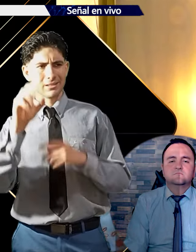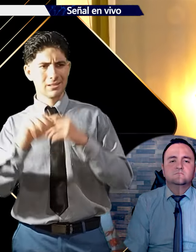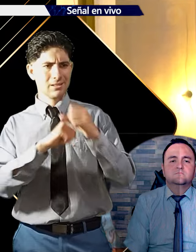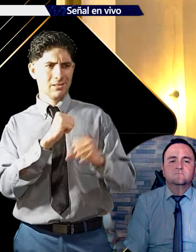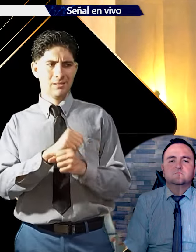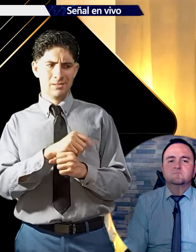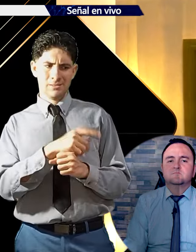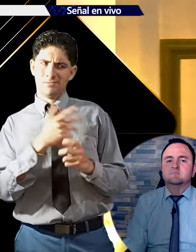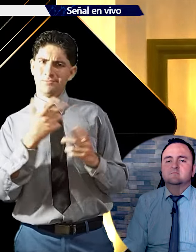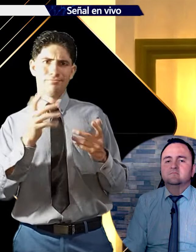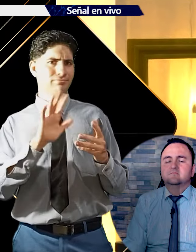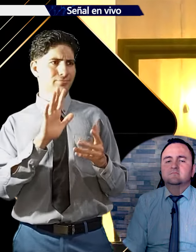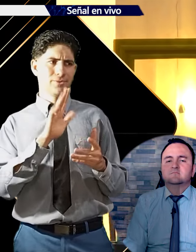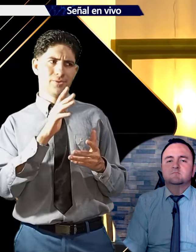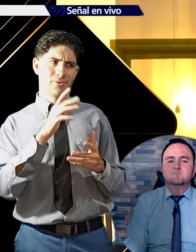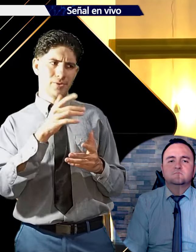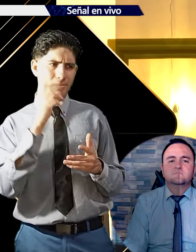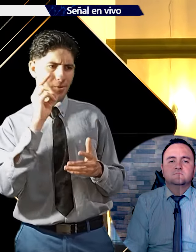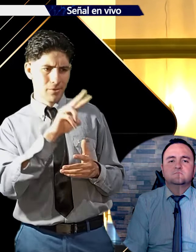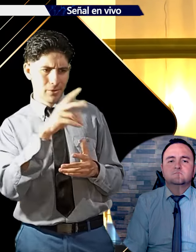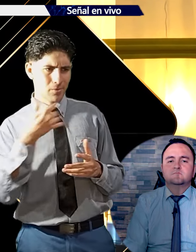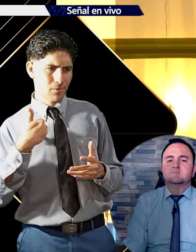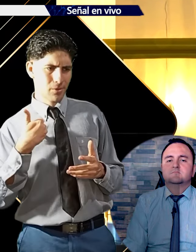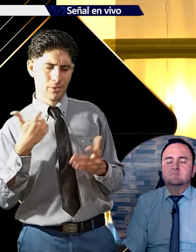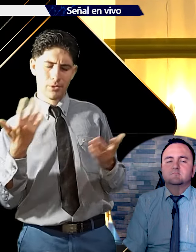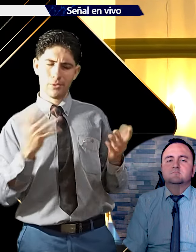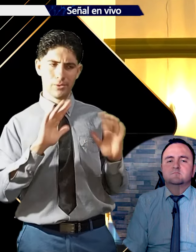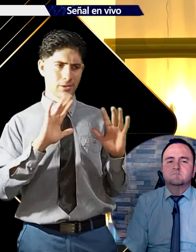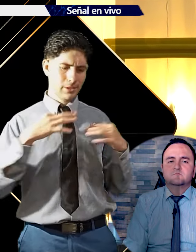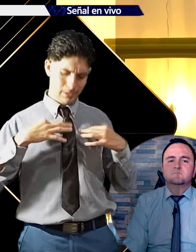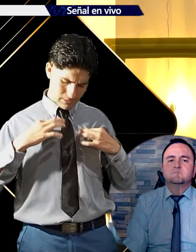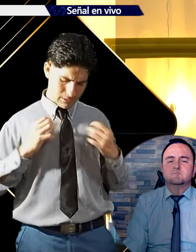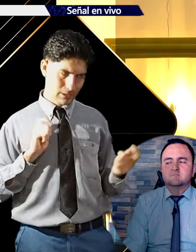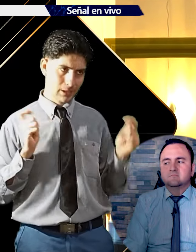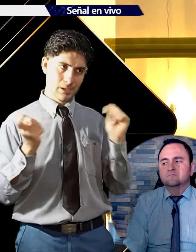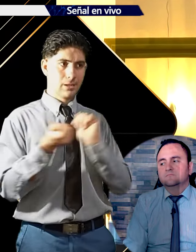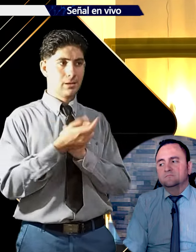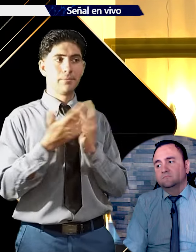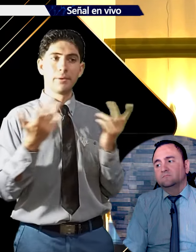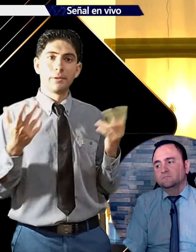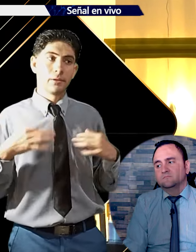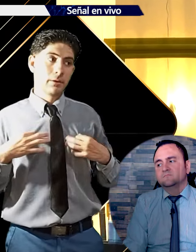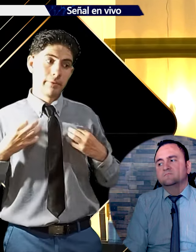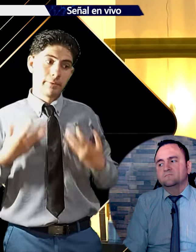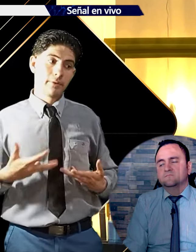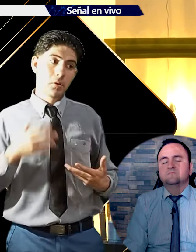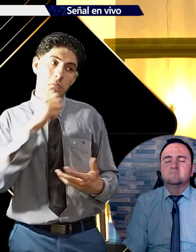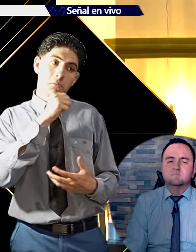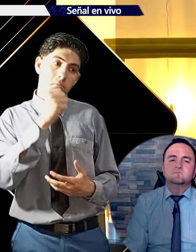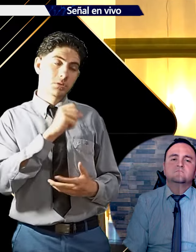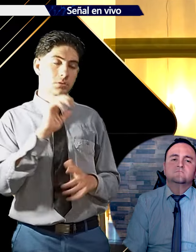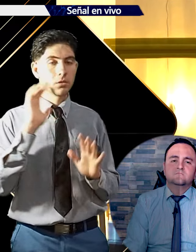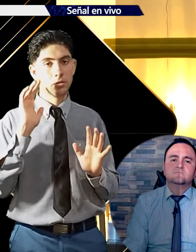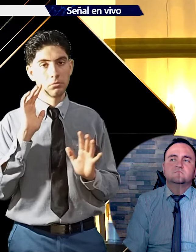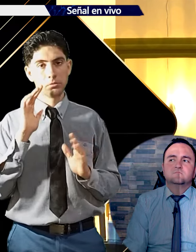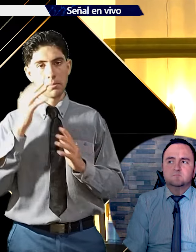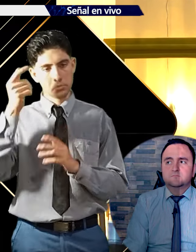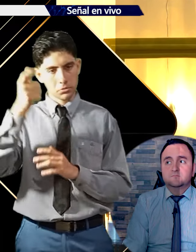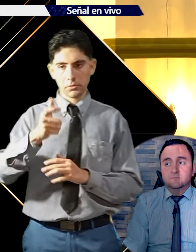tuvo retrasada y era una, como una muchacha. Yo dije, no puede ser así. Por eso adolescente quema esa etapa, pero